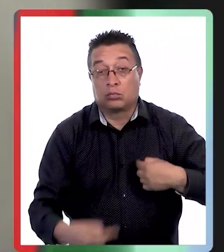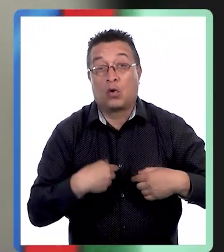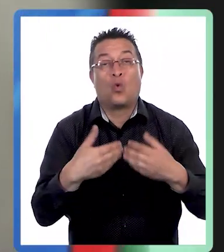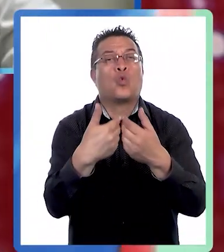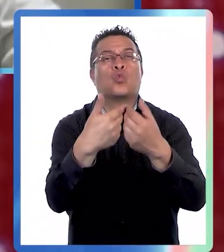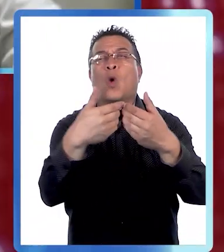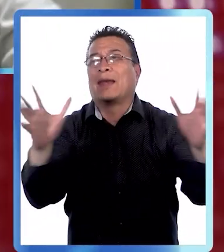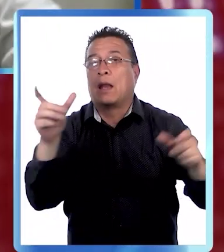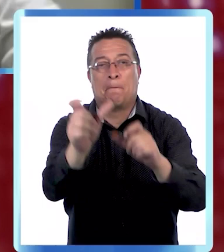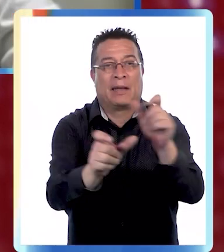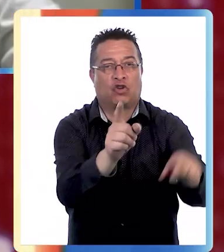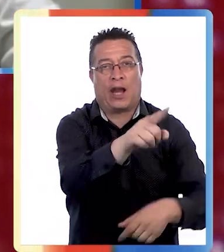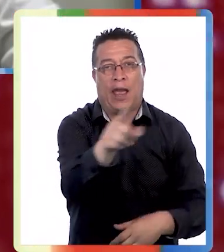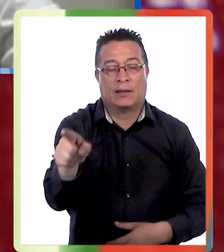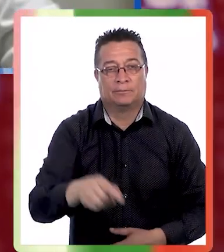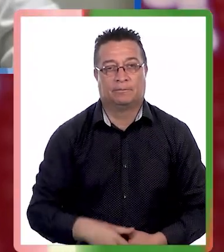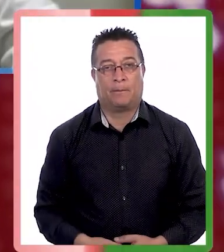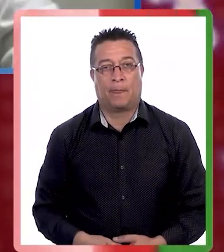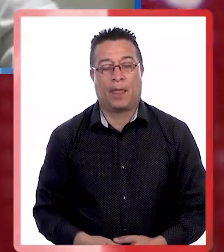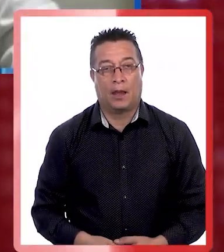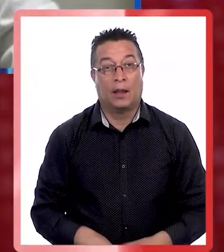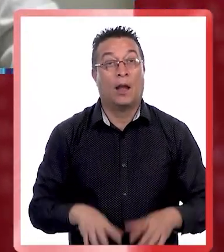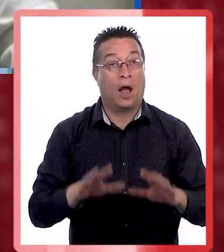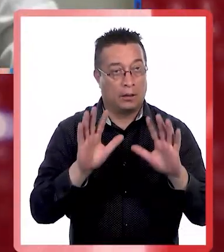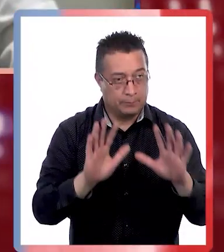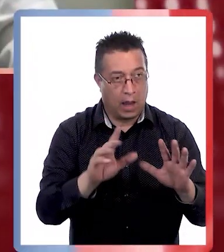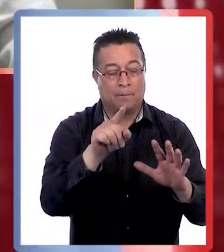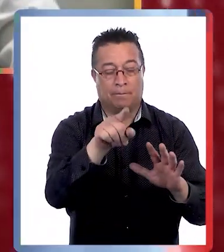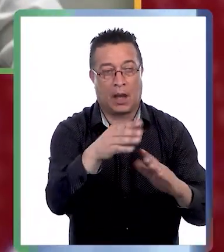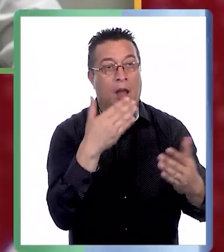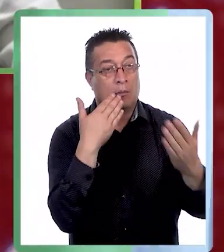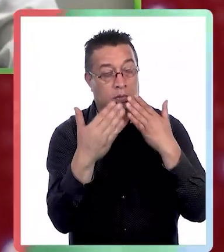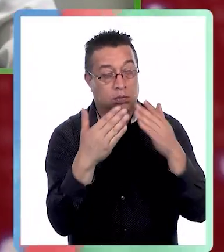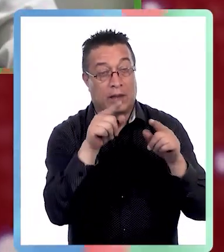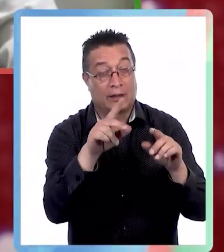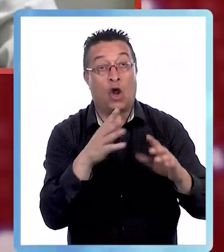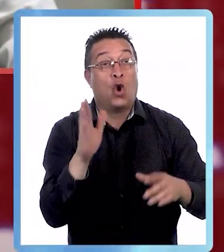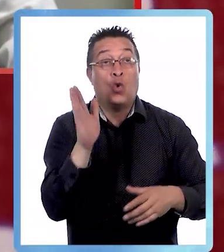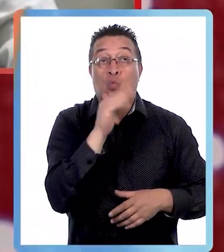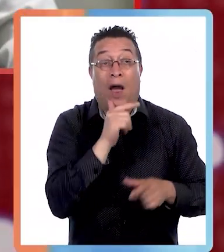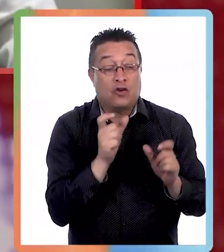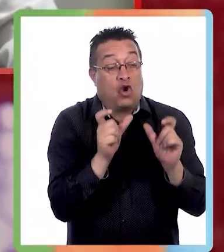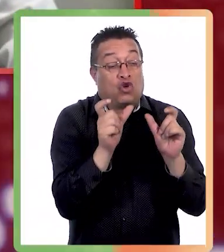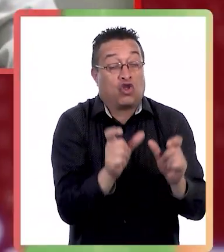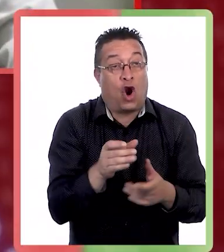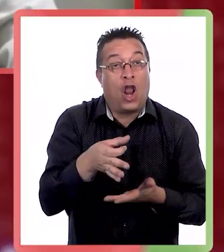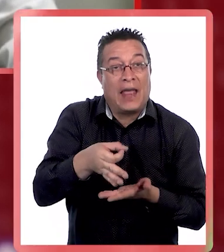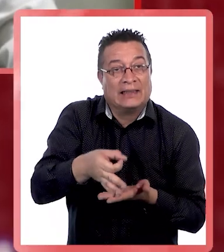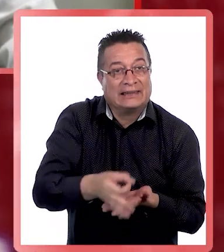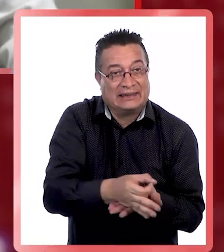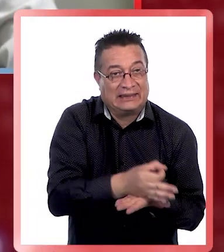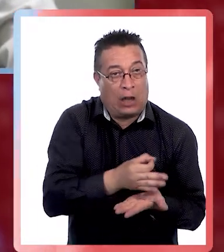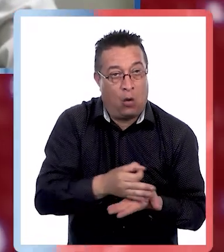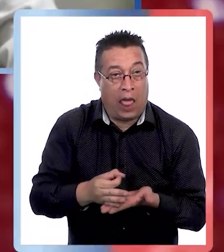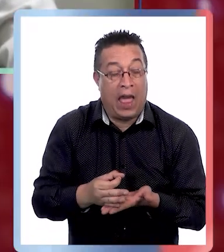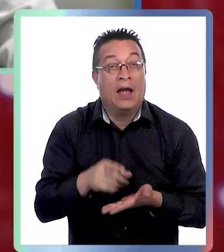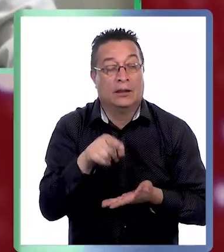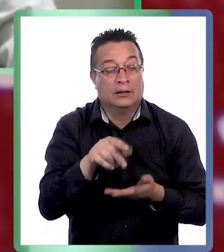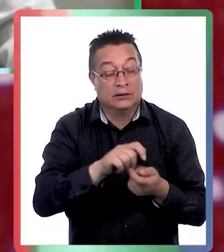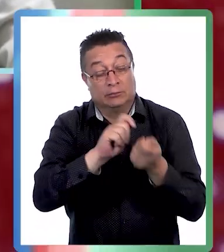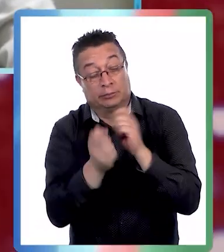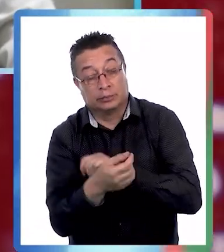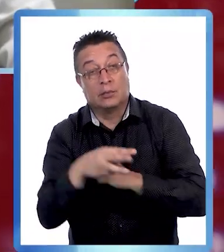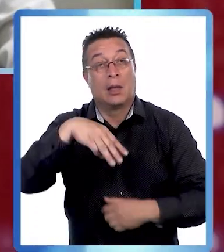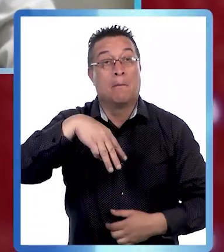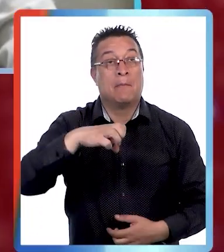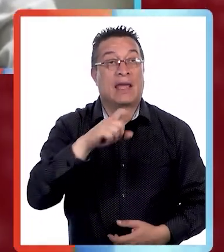persona. Perfecto. Cuando hablamos de este descontrol de las células que termina por llegar a este concepto de la metástasis,